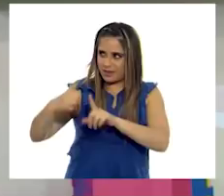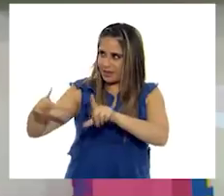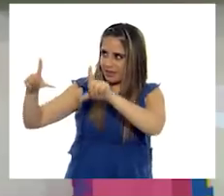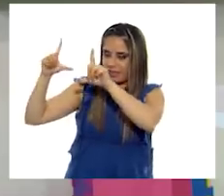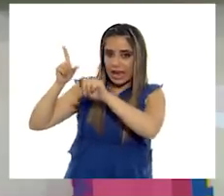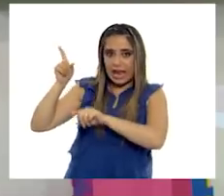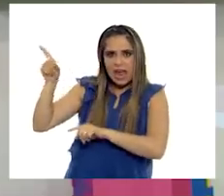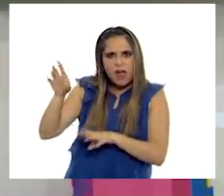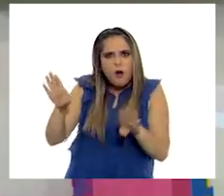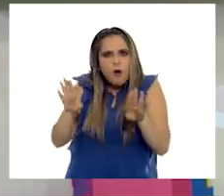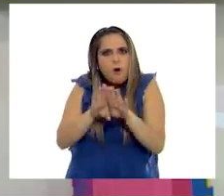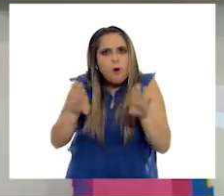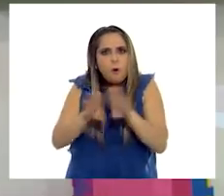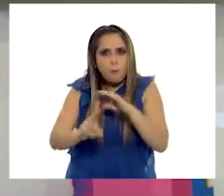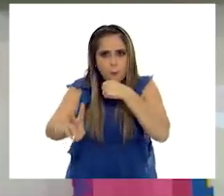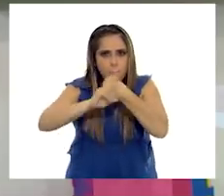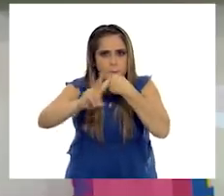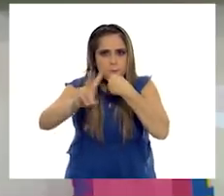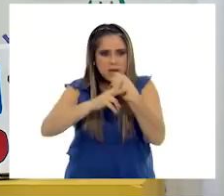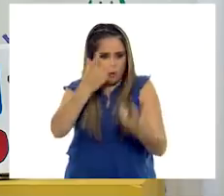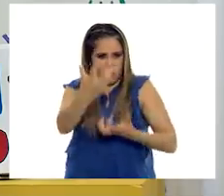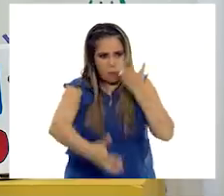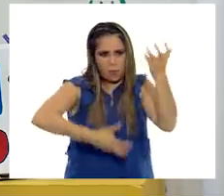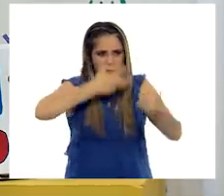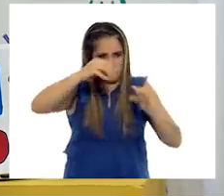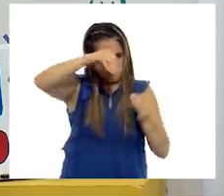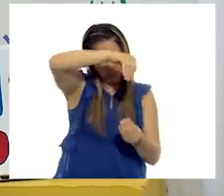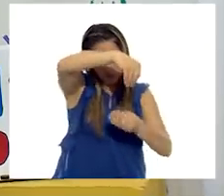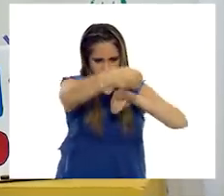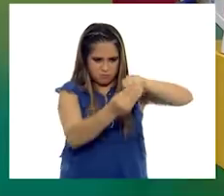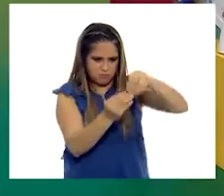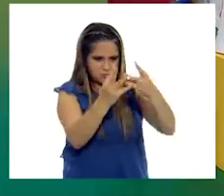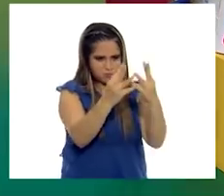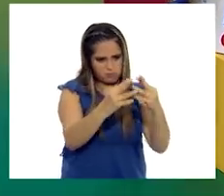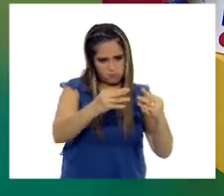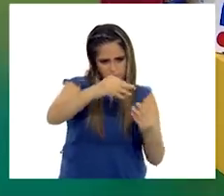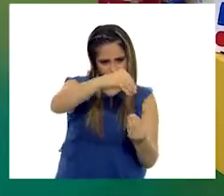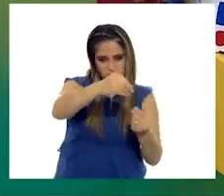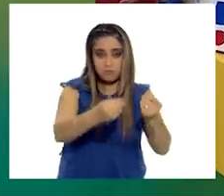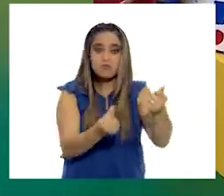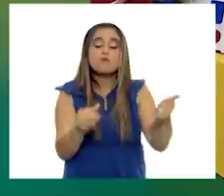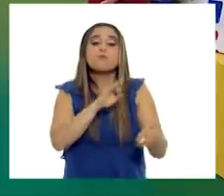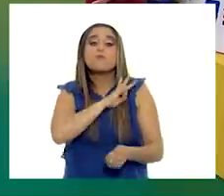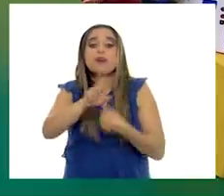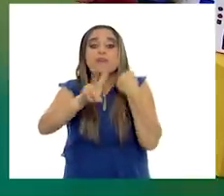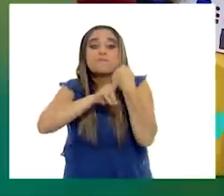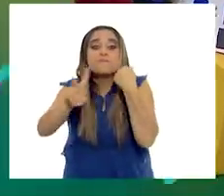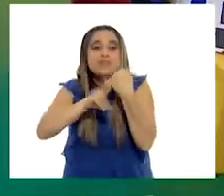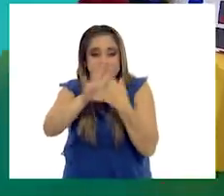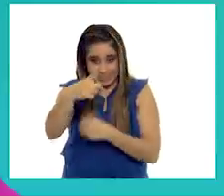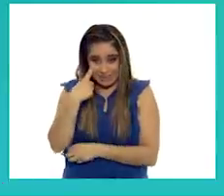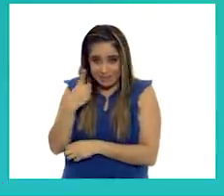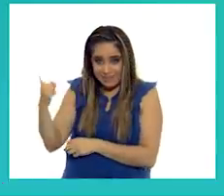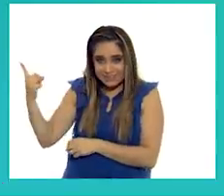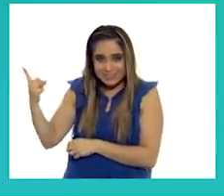amoldan vidrio con ayuda de la temperatura. ¿Lo vemos, Mariana? Sí. Vamos a verlo.